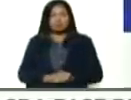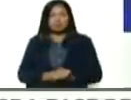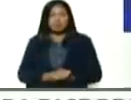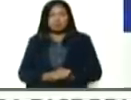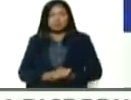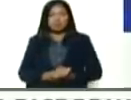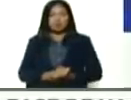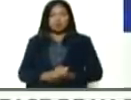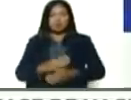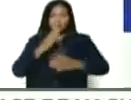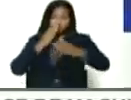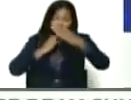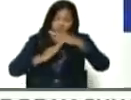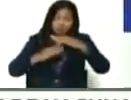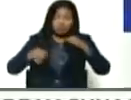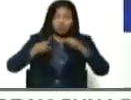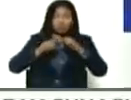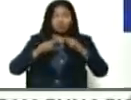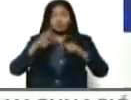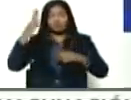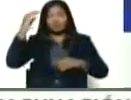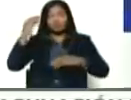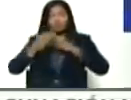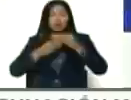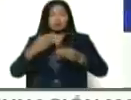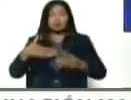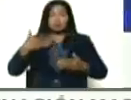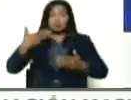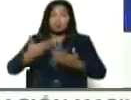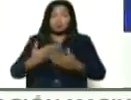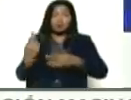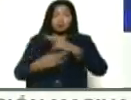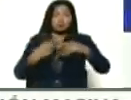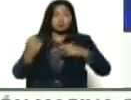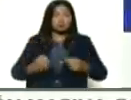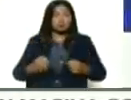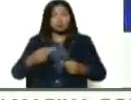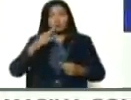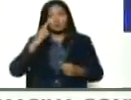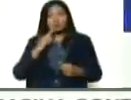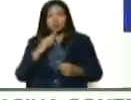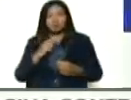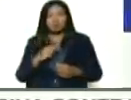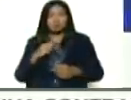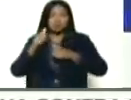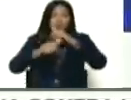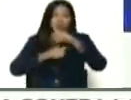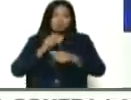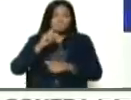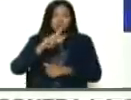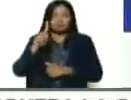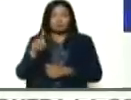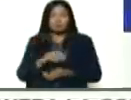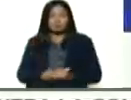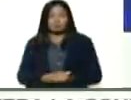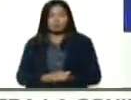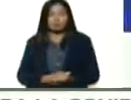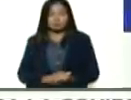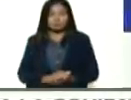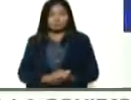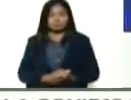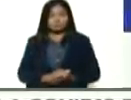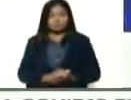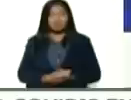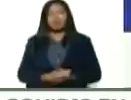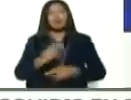solo una revolución lo hace posible una revolución bolivariana en el siglo 21 una revolución